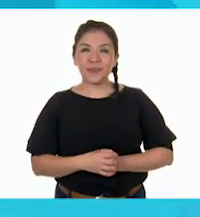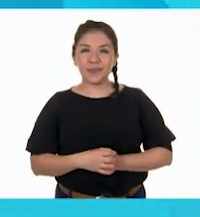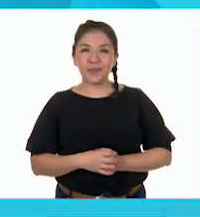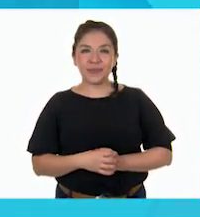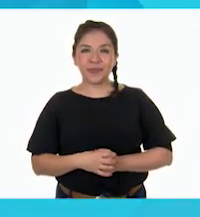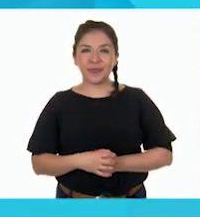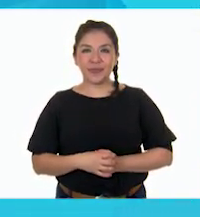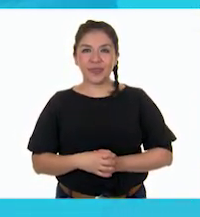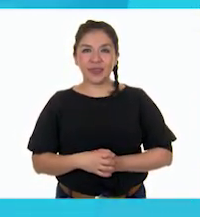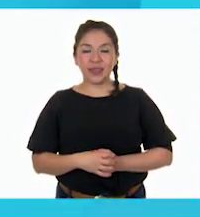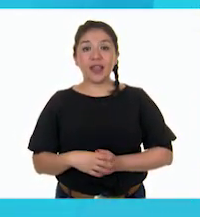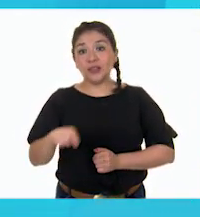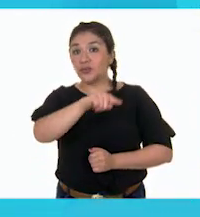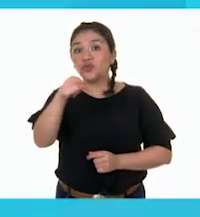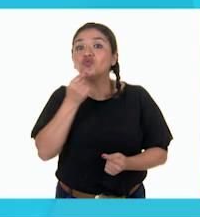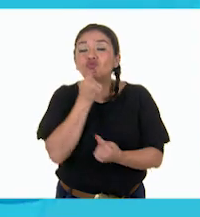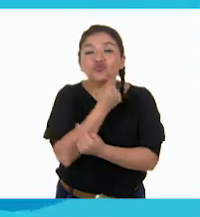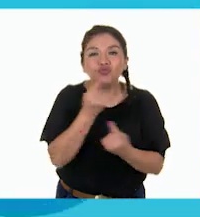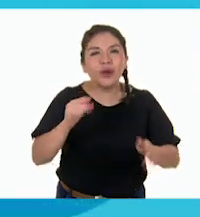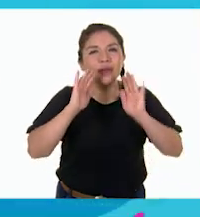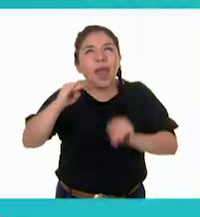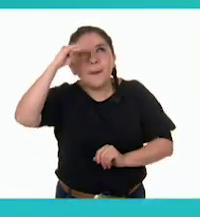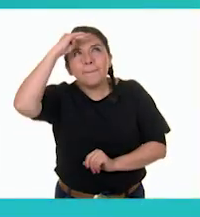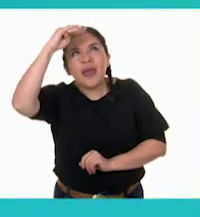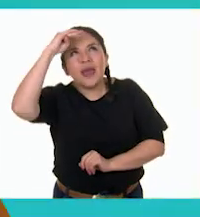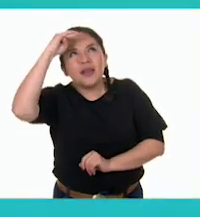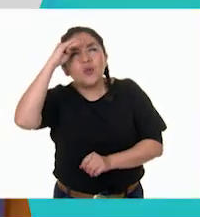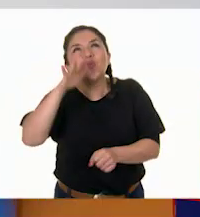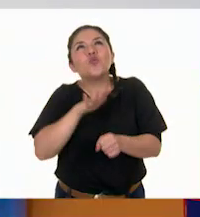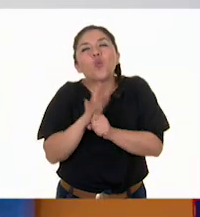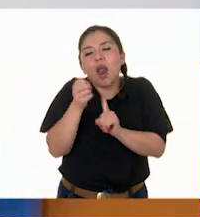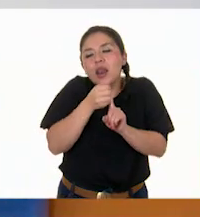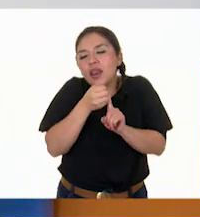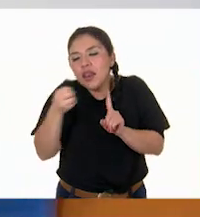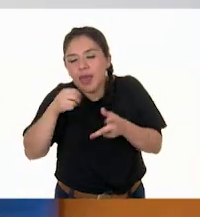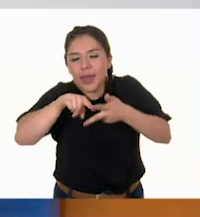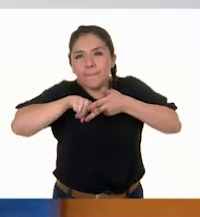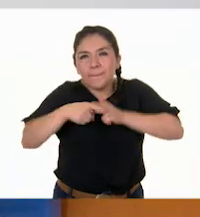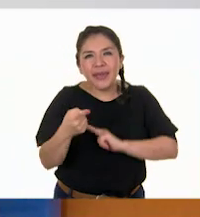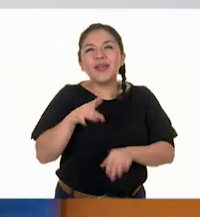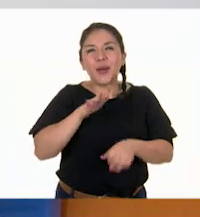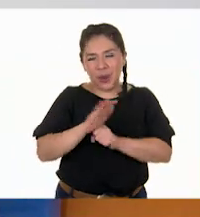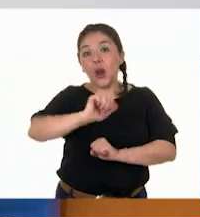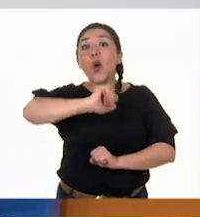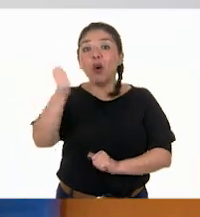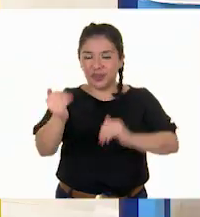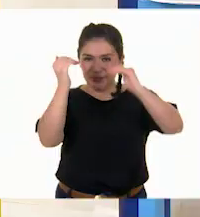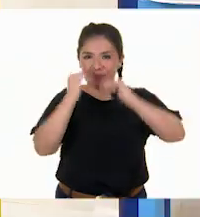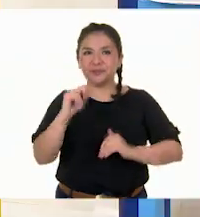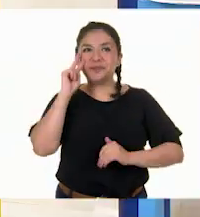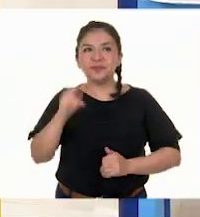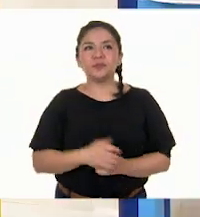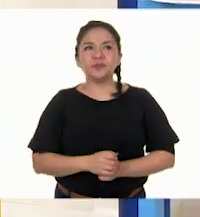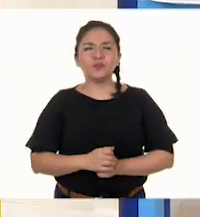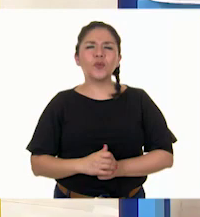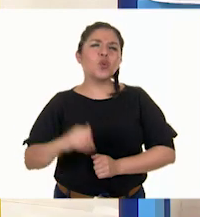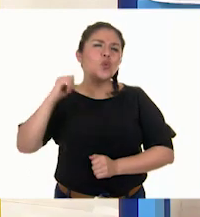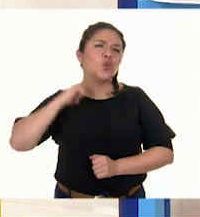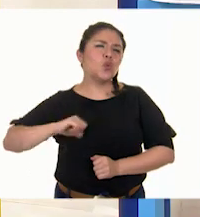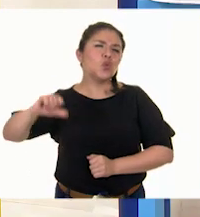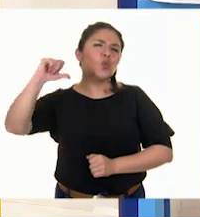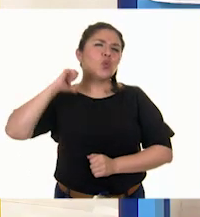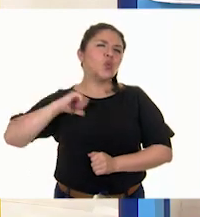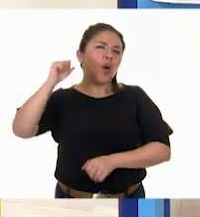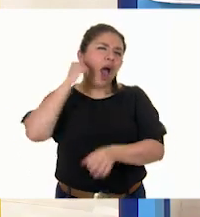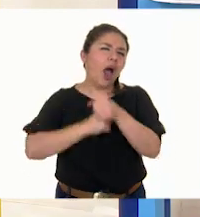Bien. Ya las niñas y los niños están pensando en qué frase inicial, ¿verdad? Exacto. ¿Viene otra? Hace